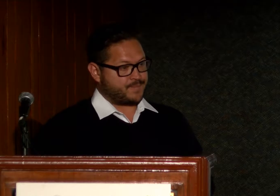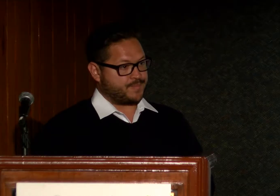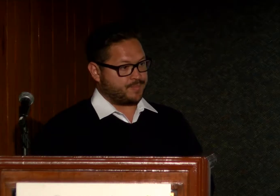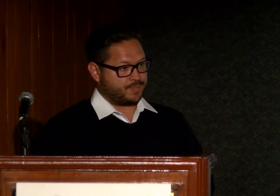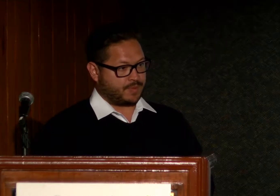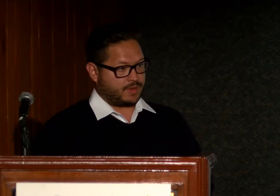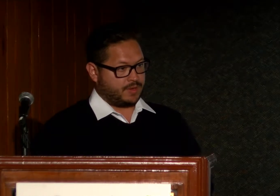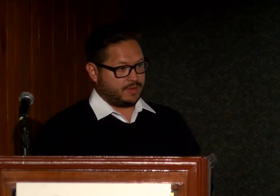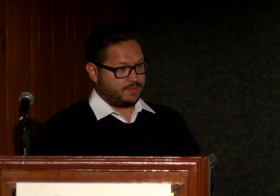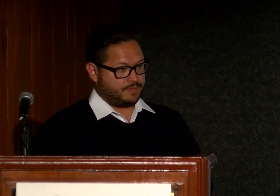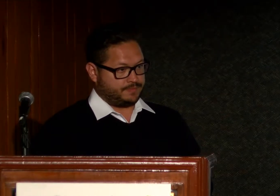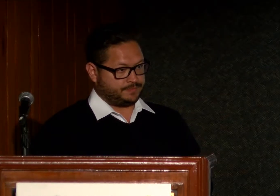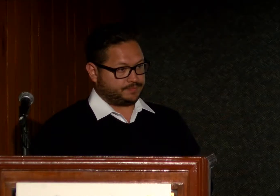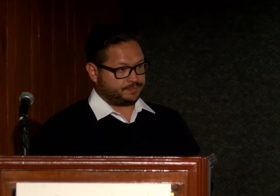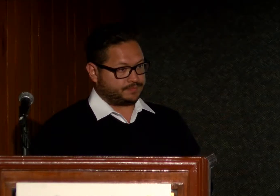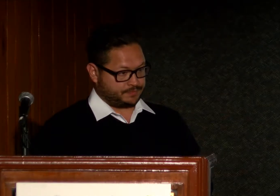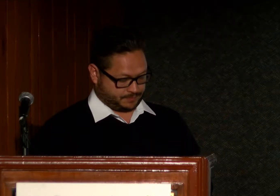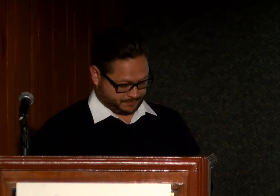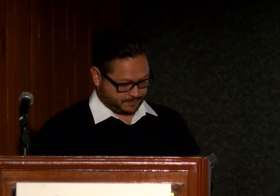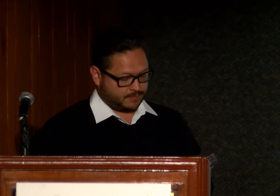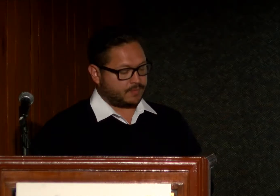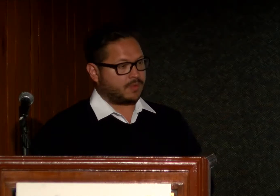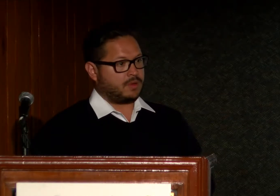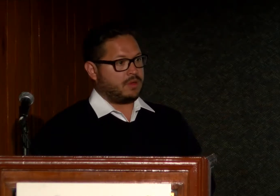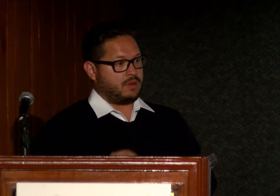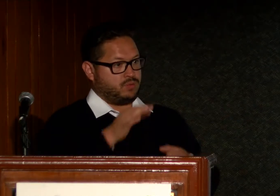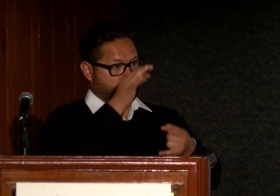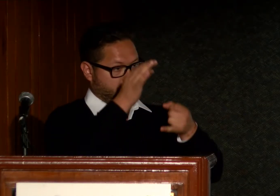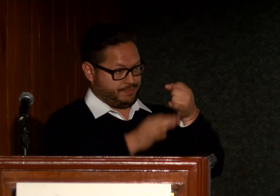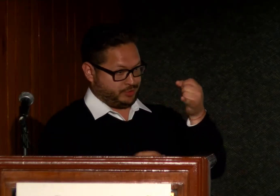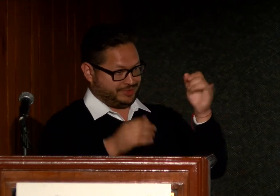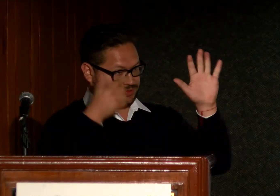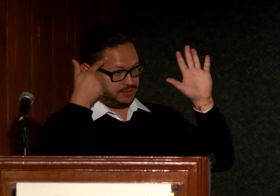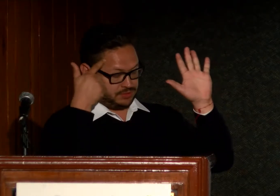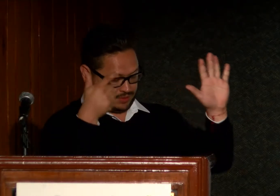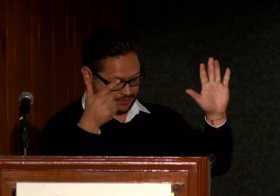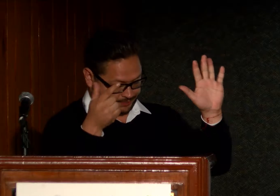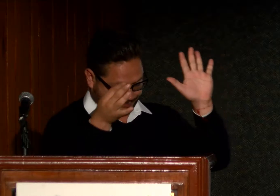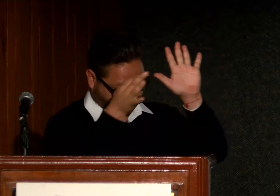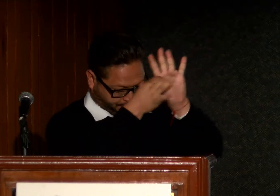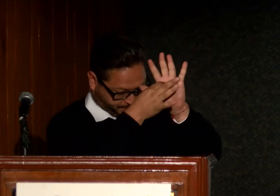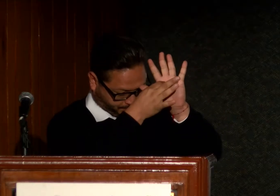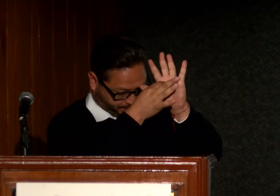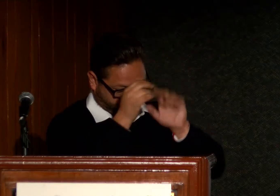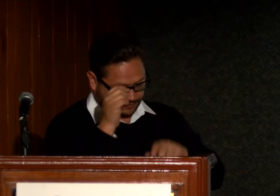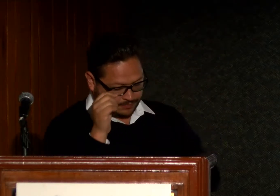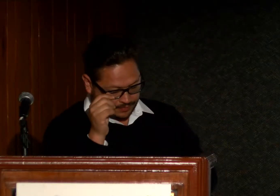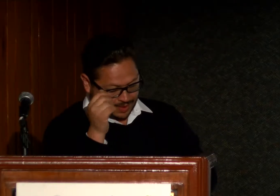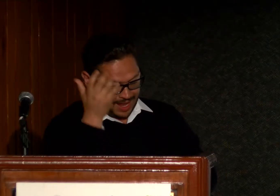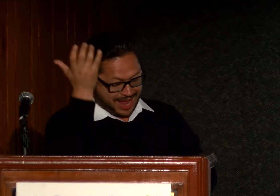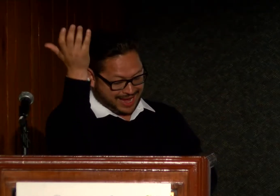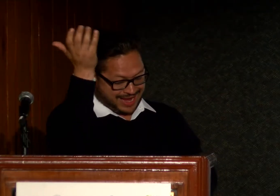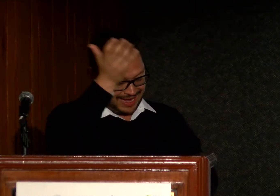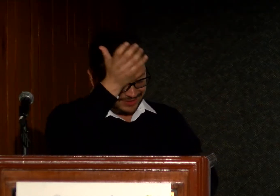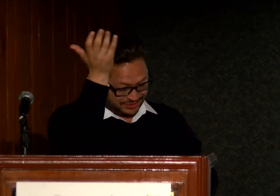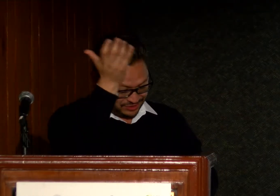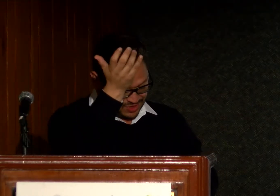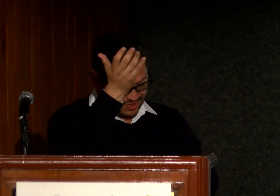herramienta electrónica en la que podamos comparar los dispositivos accesibles. Por último, el punto número